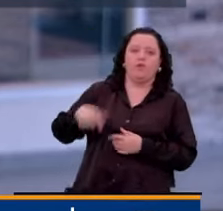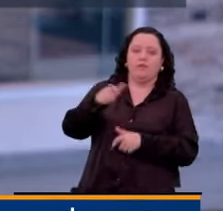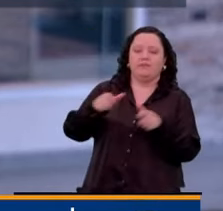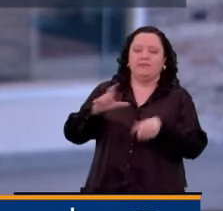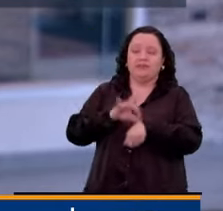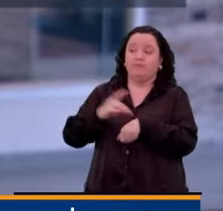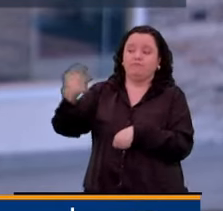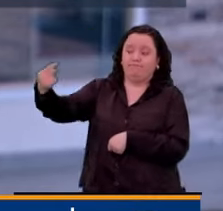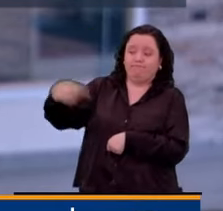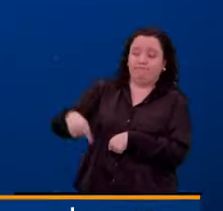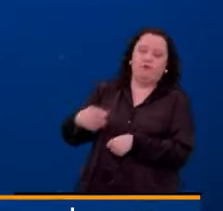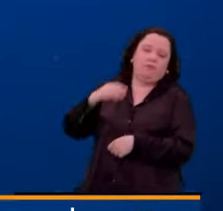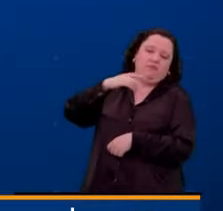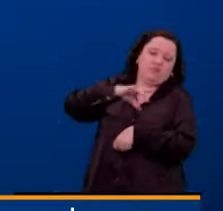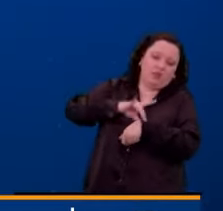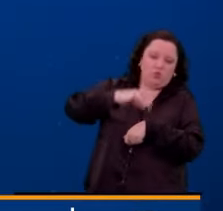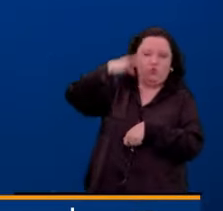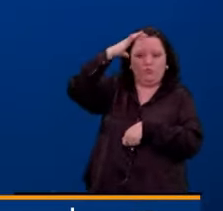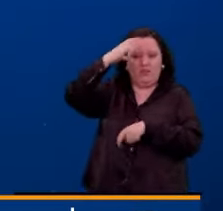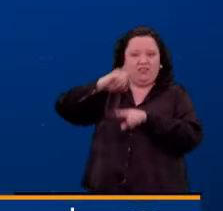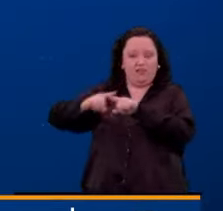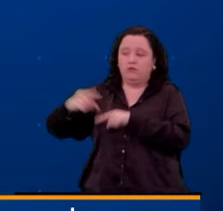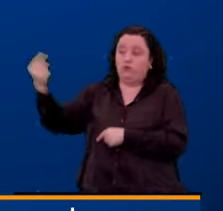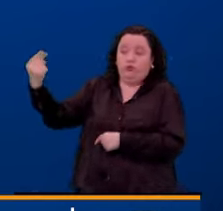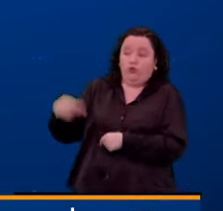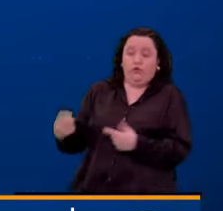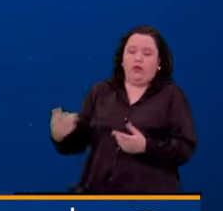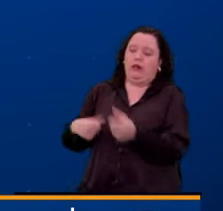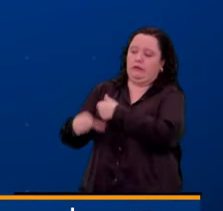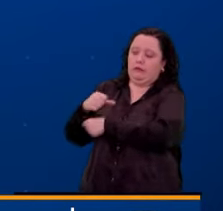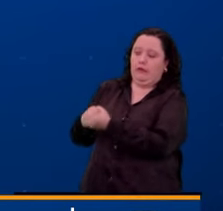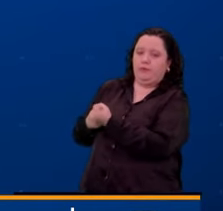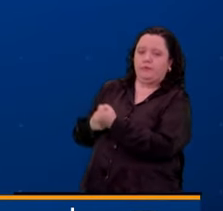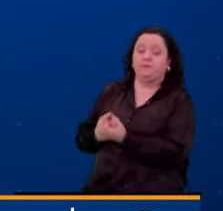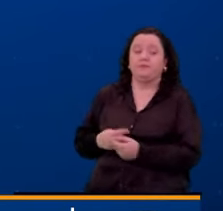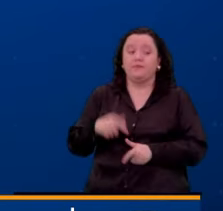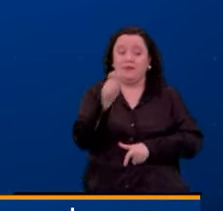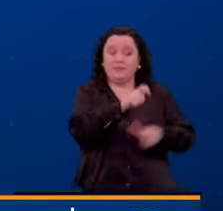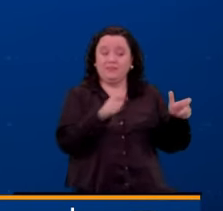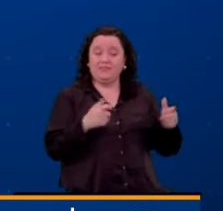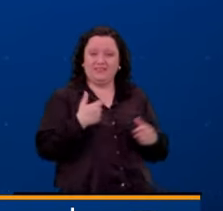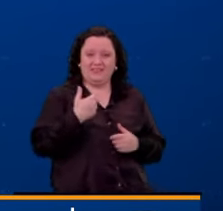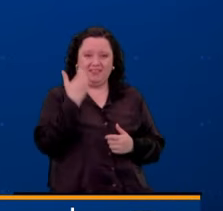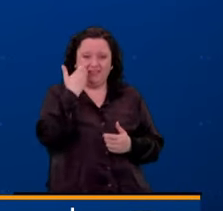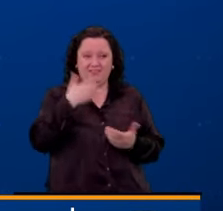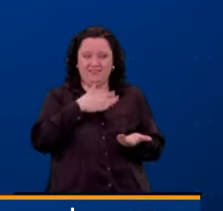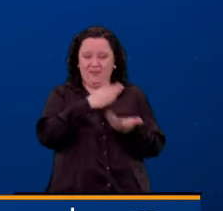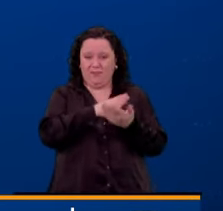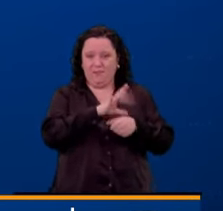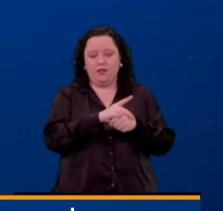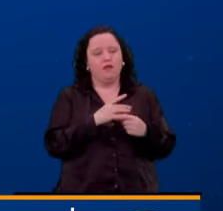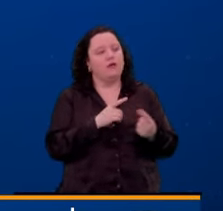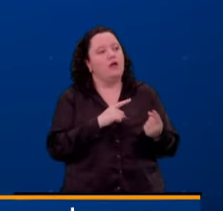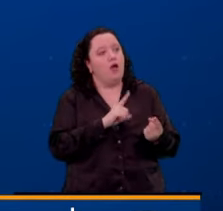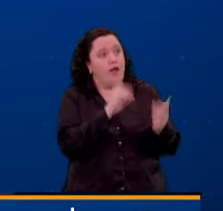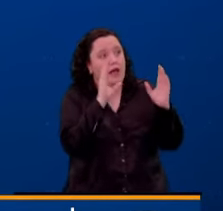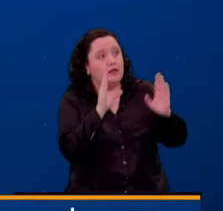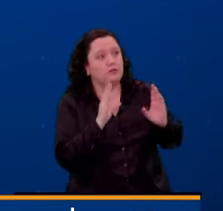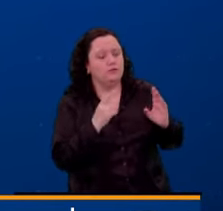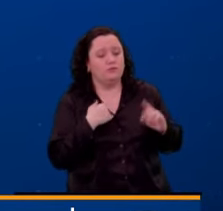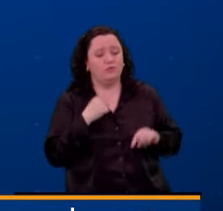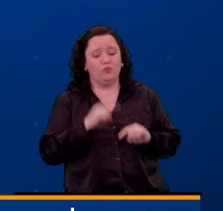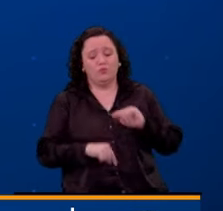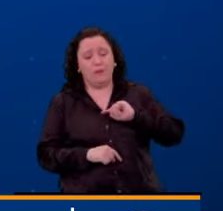salud. Y los usuarios han visto afectadas sus atenciones por la imposibilidad de llegar a los centros